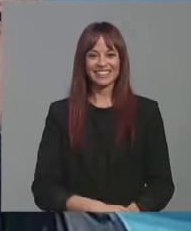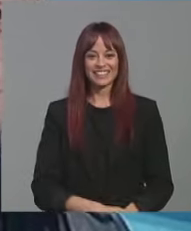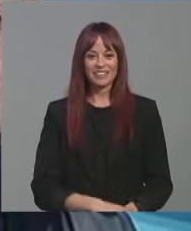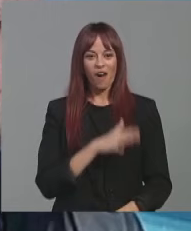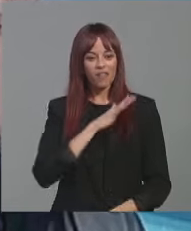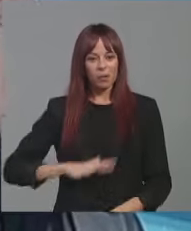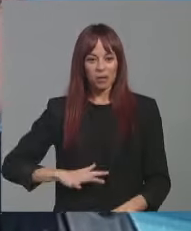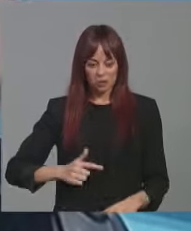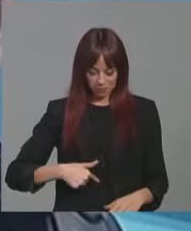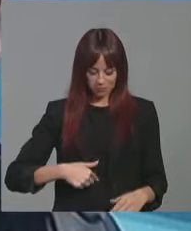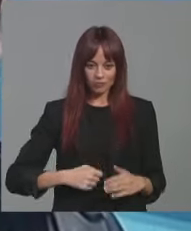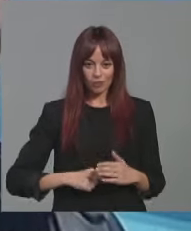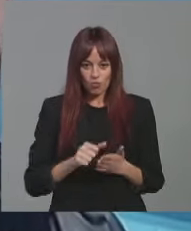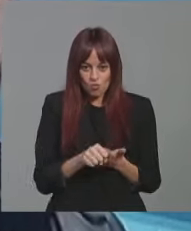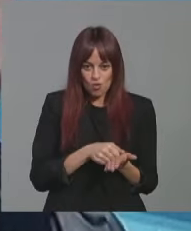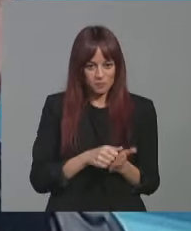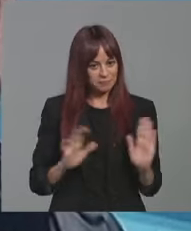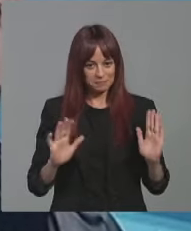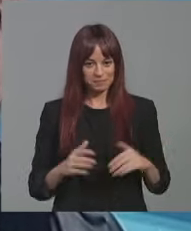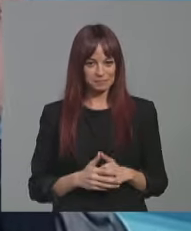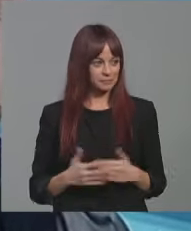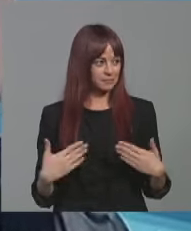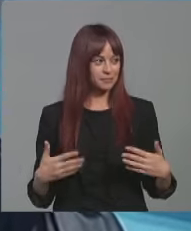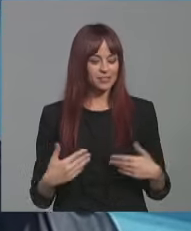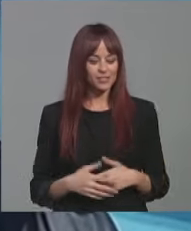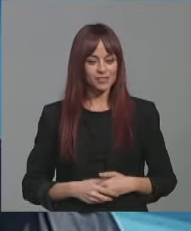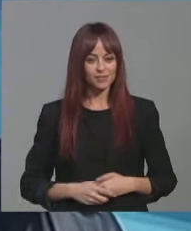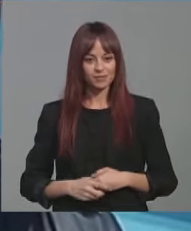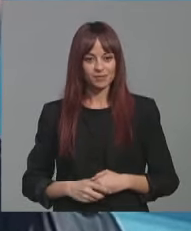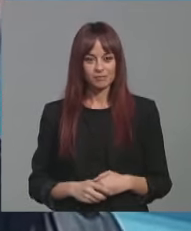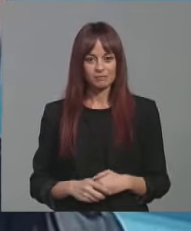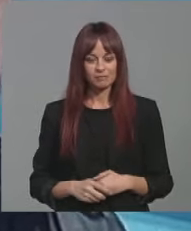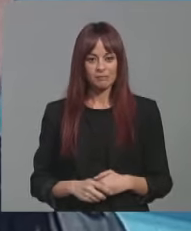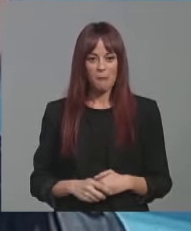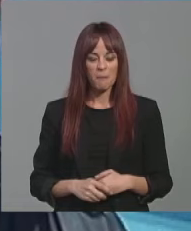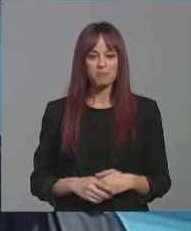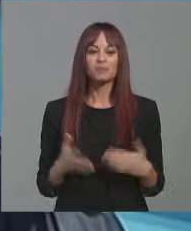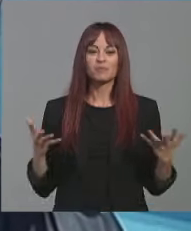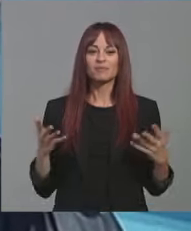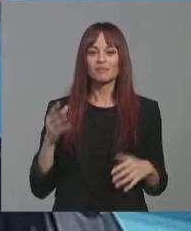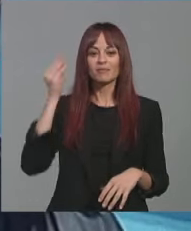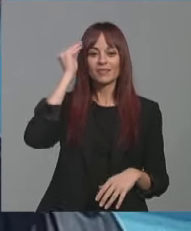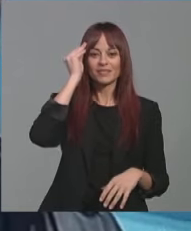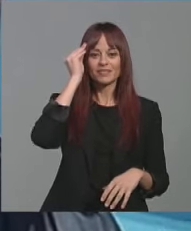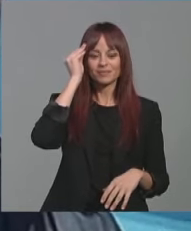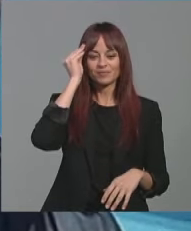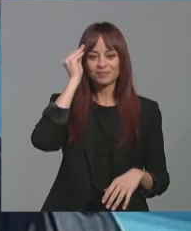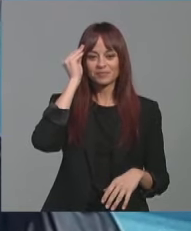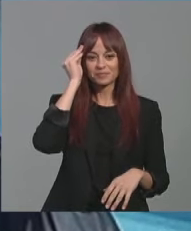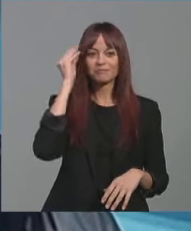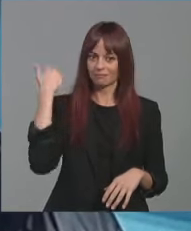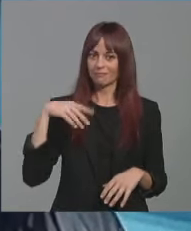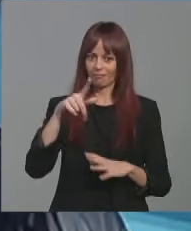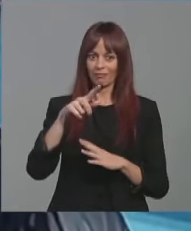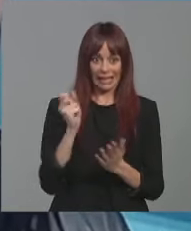momento vacío te estás reservando un poquito bueno también uno se pregunta si si después de superar un